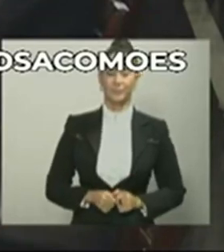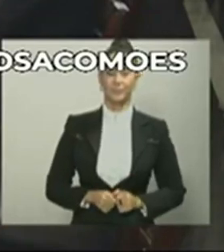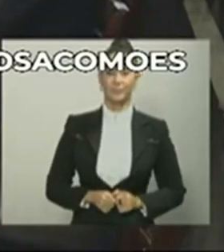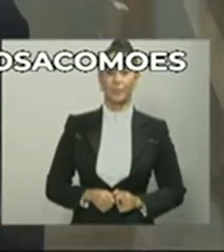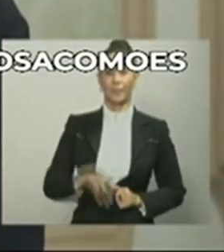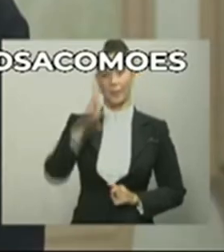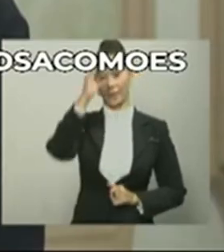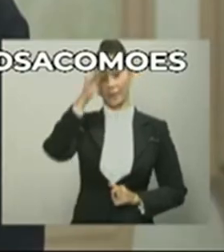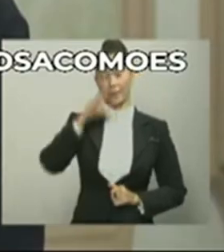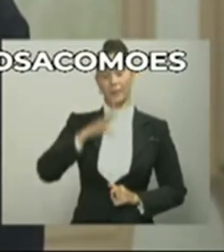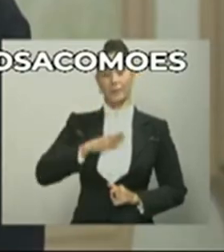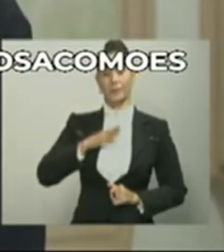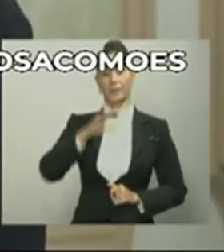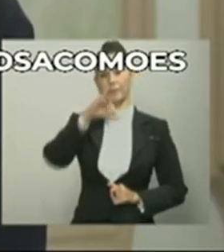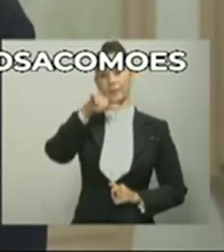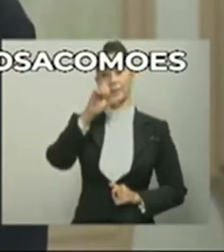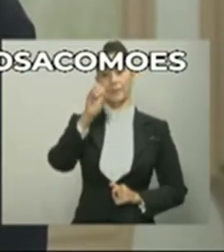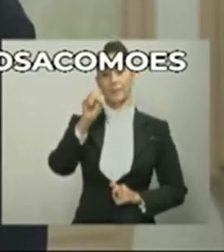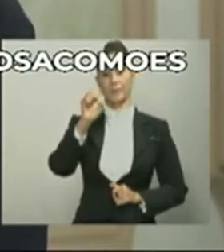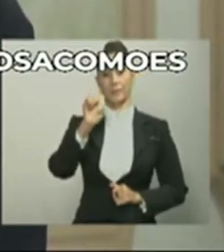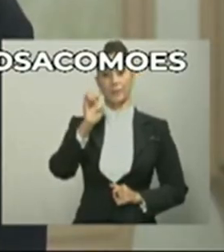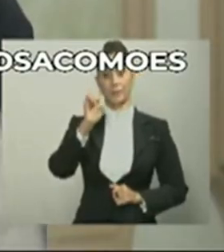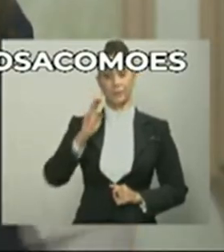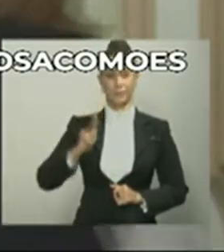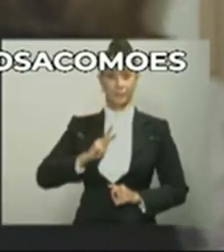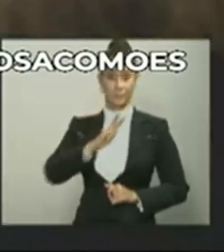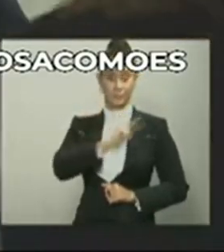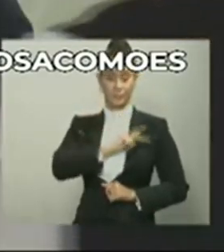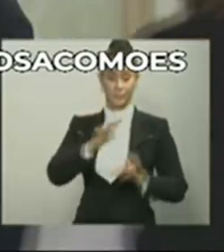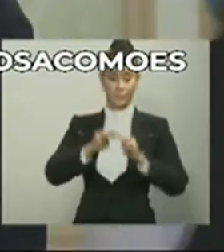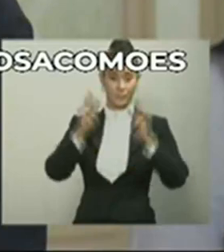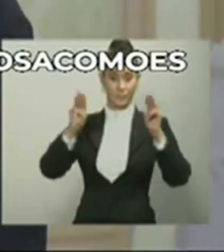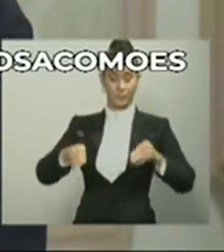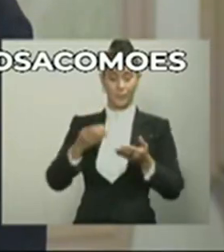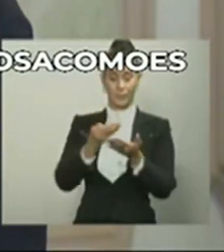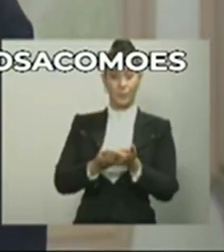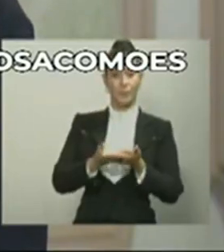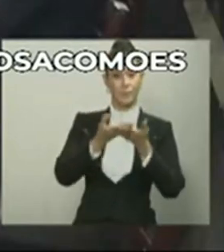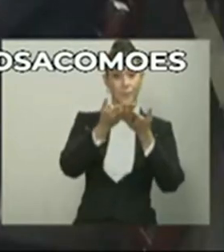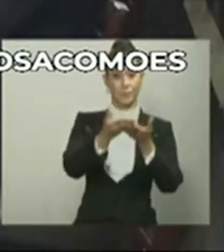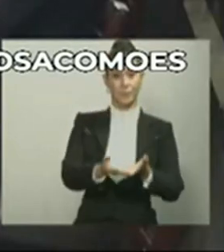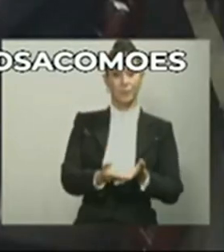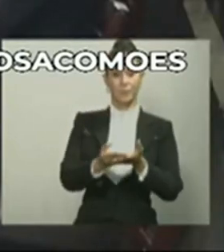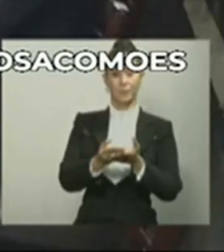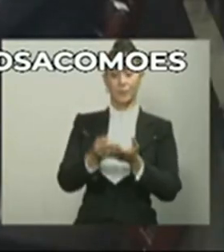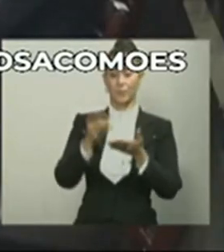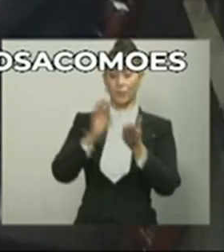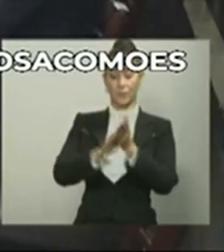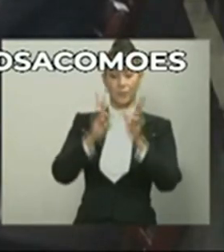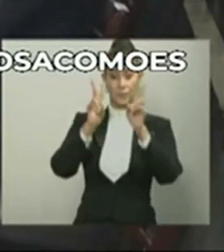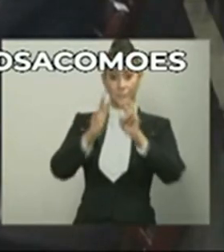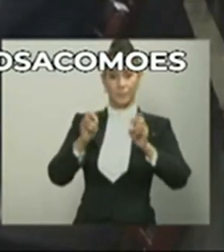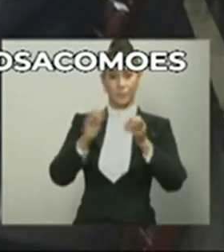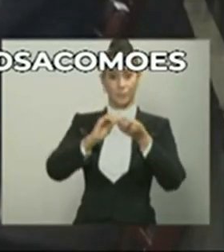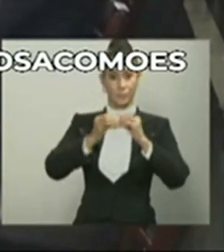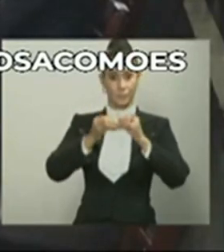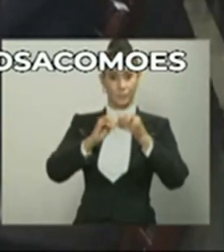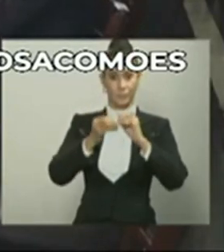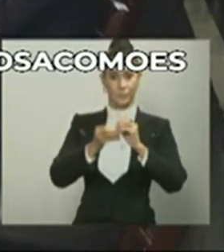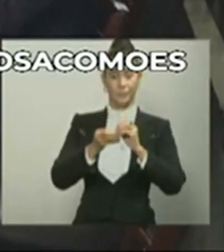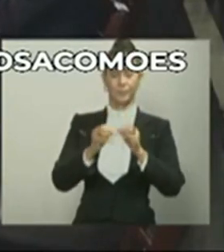Señor José Rijo Presbot, viceministro de Presupuesto, Patrimonio y Contabilidad, director general de Presupuesto.